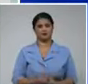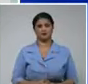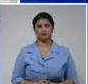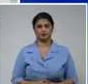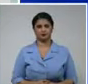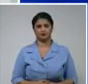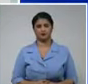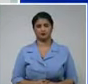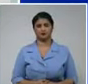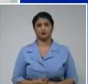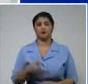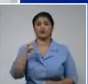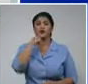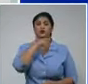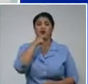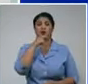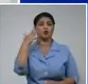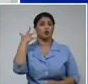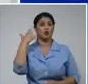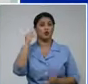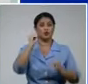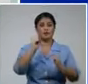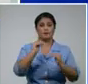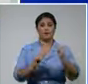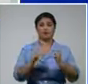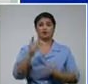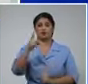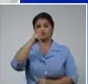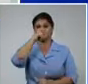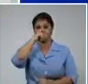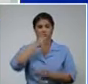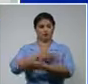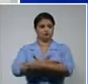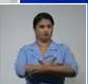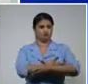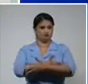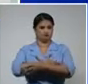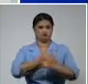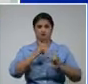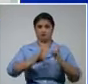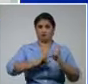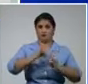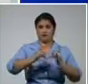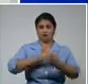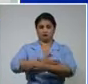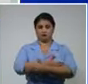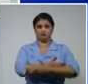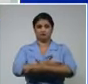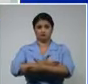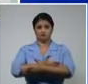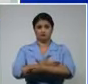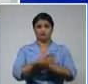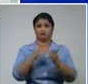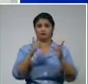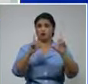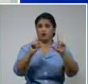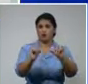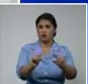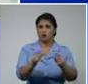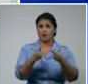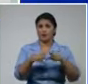primero que se ve son los menores de 1 año, que es la cifra menor, pero de todas formas es